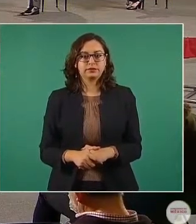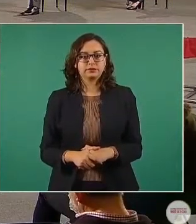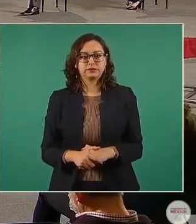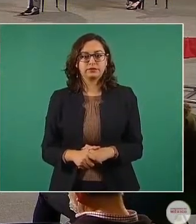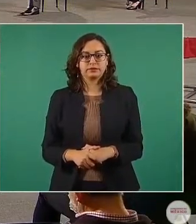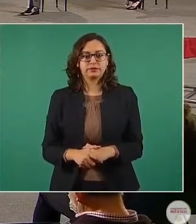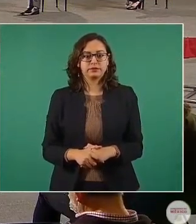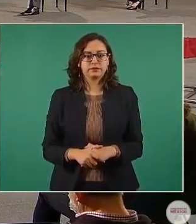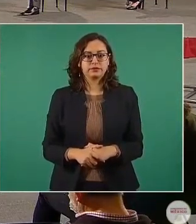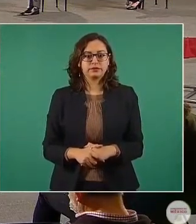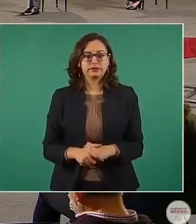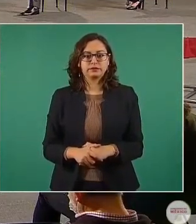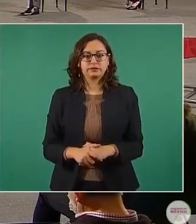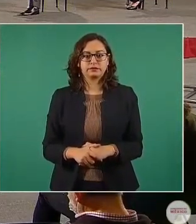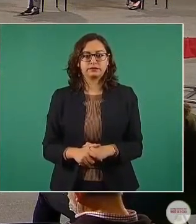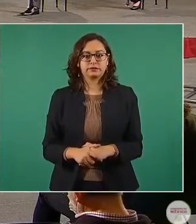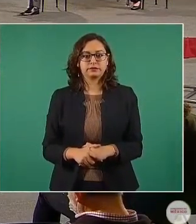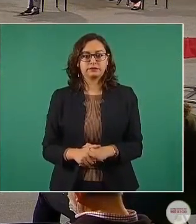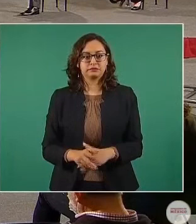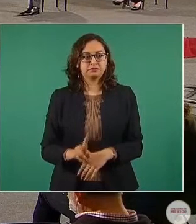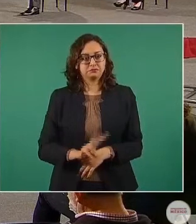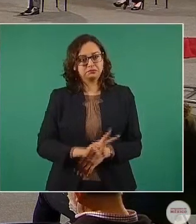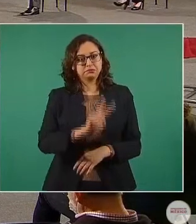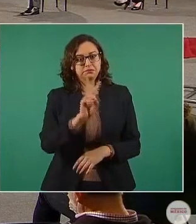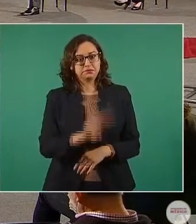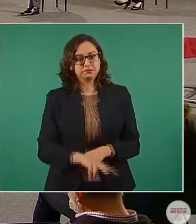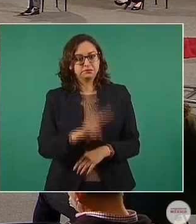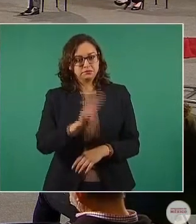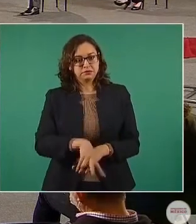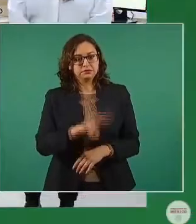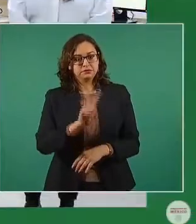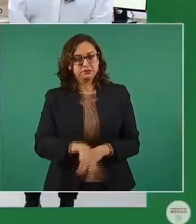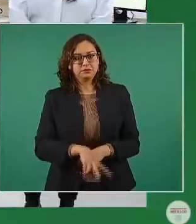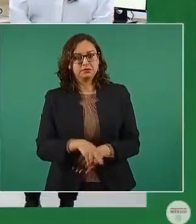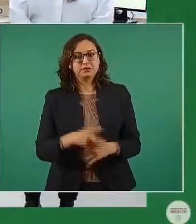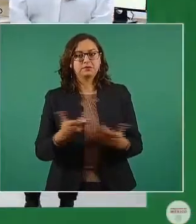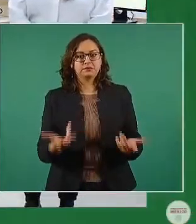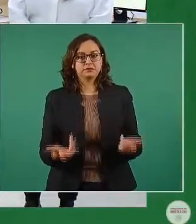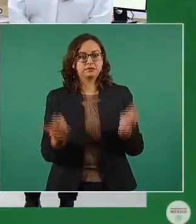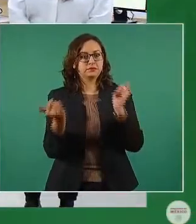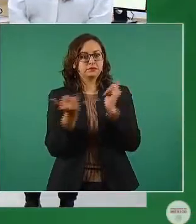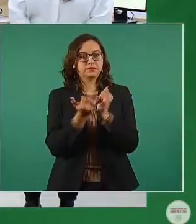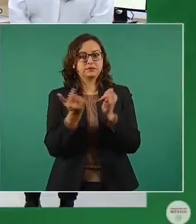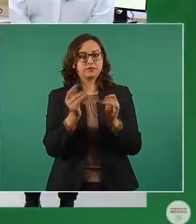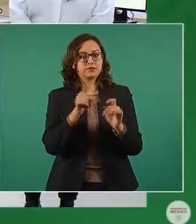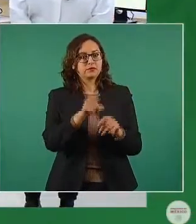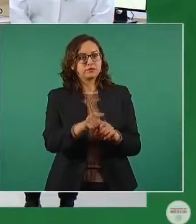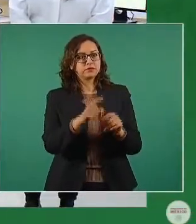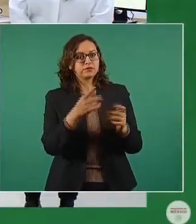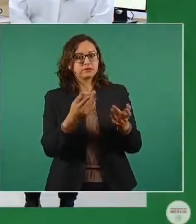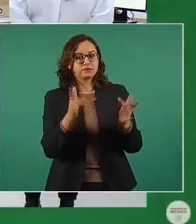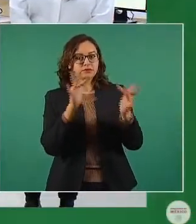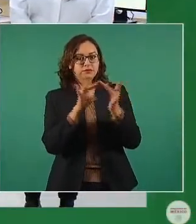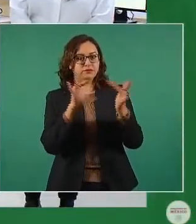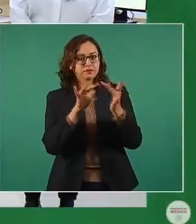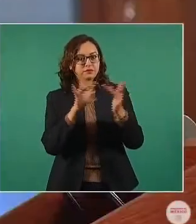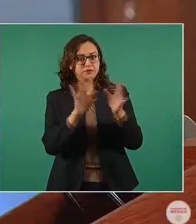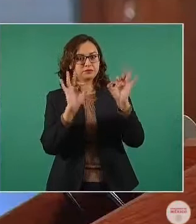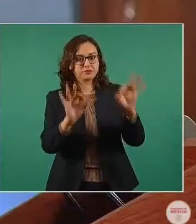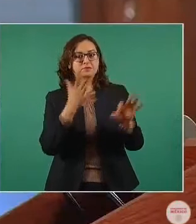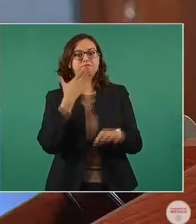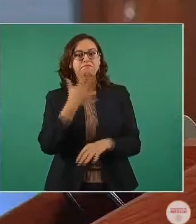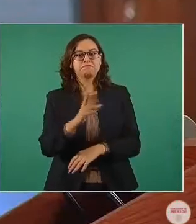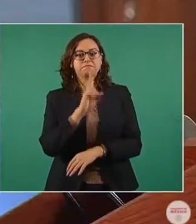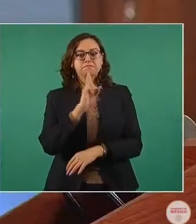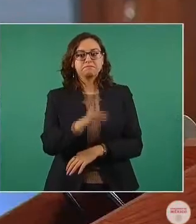escuchó muy bien, a diferencia de otros estados, y tienes